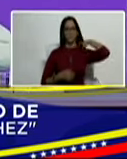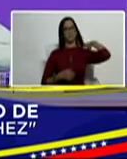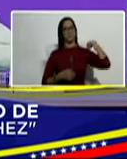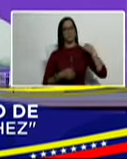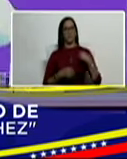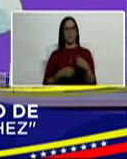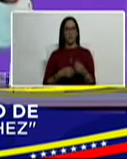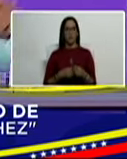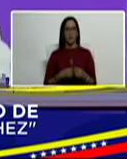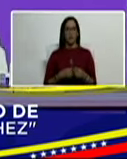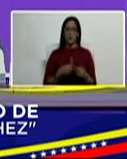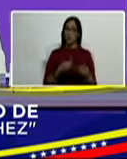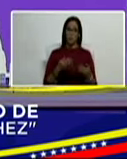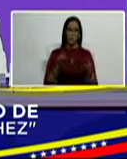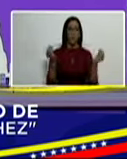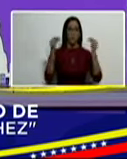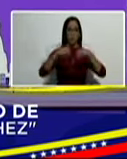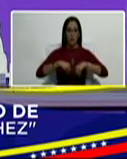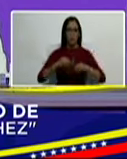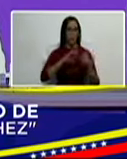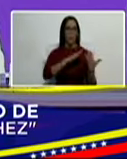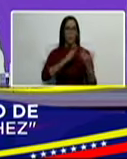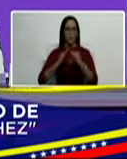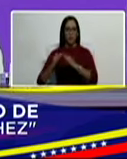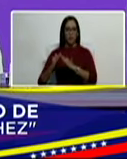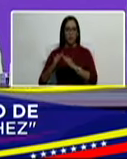convivencia, comunidad.